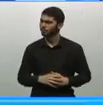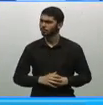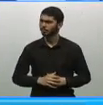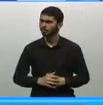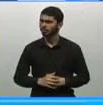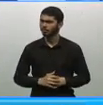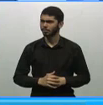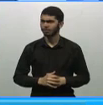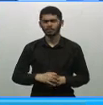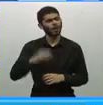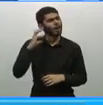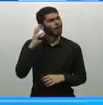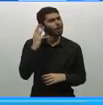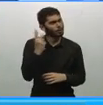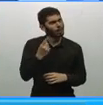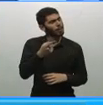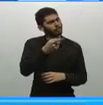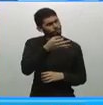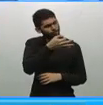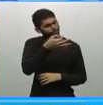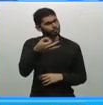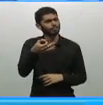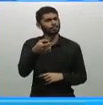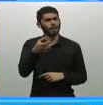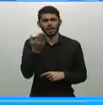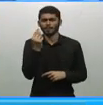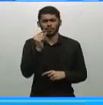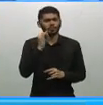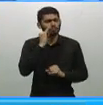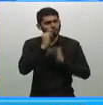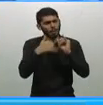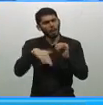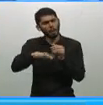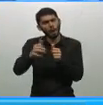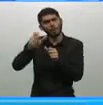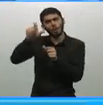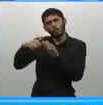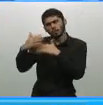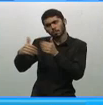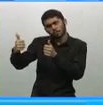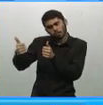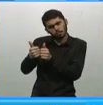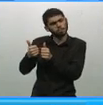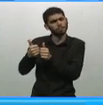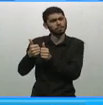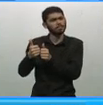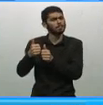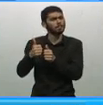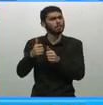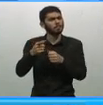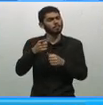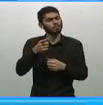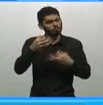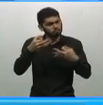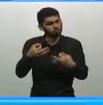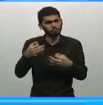Óscar Luciana Así es recién marcamos que íbamos a estar con un protagonista una de la figura de este equipo del Vasco @r arena y